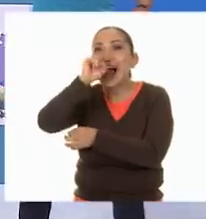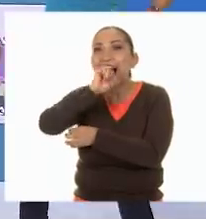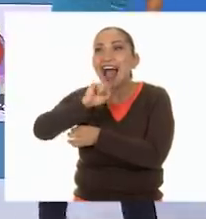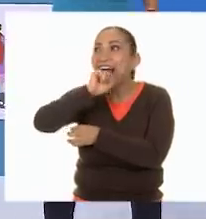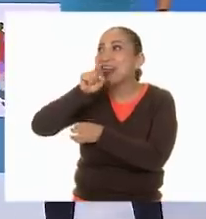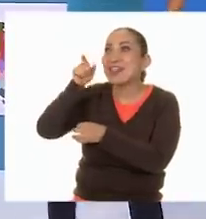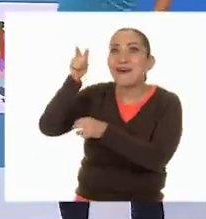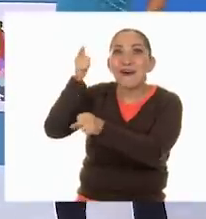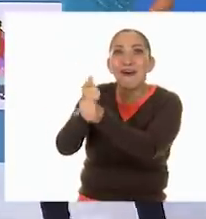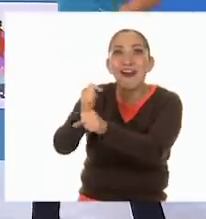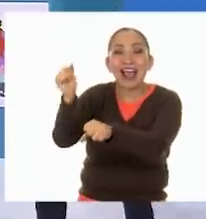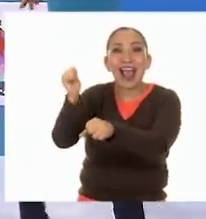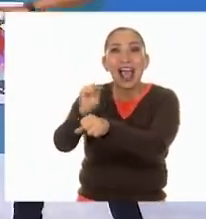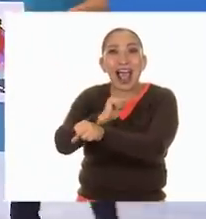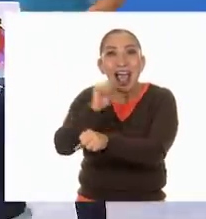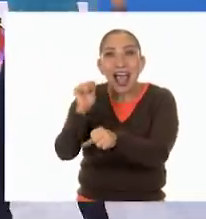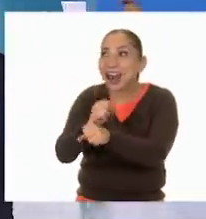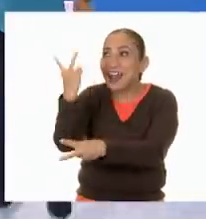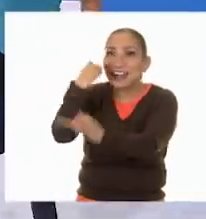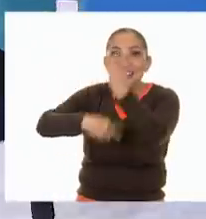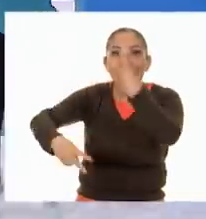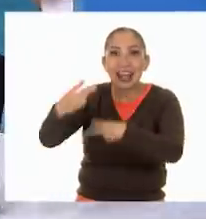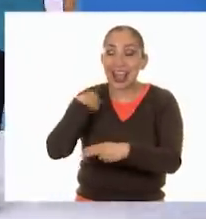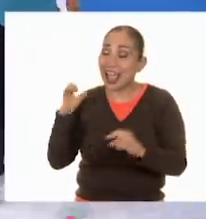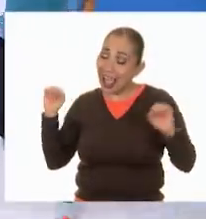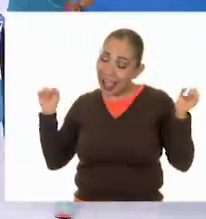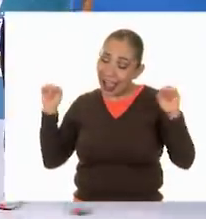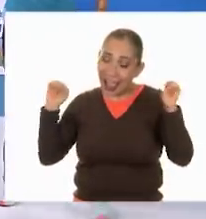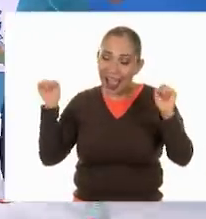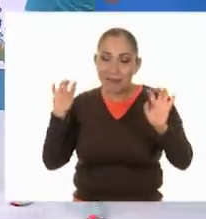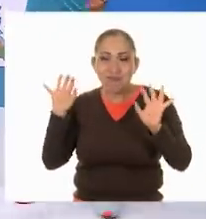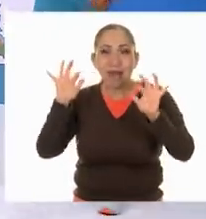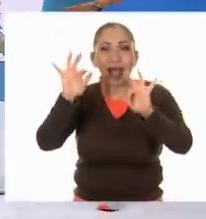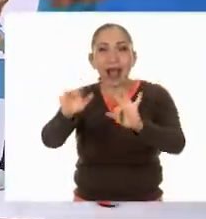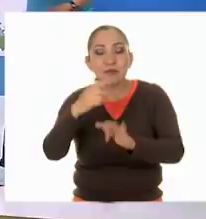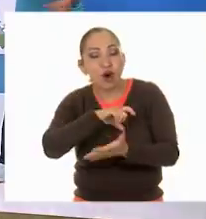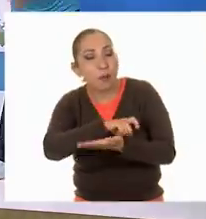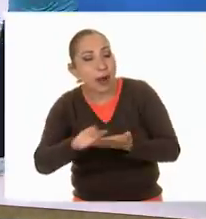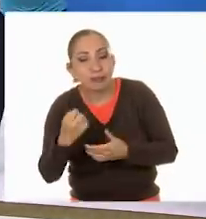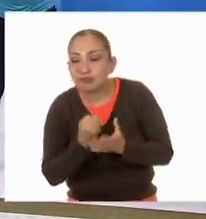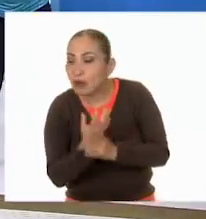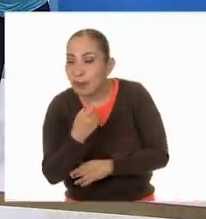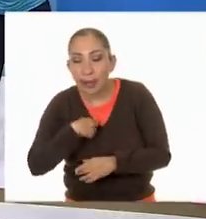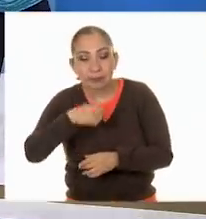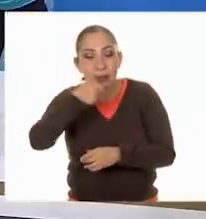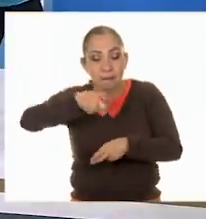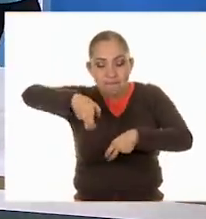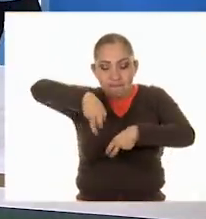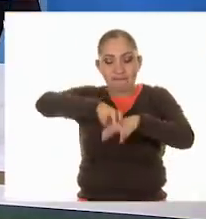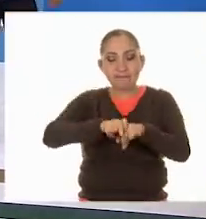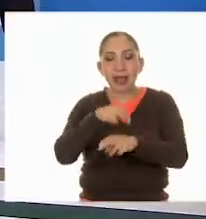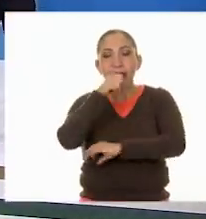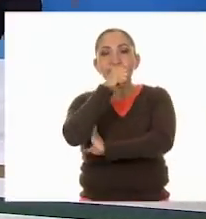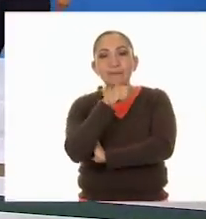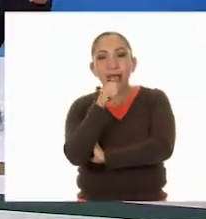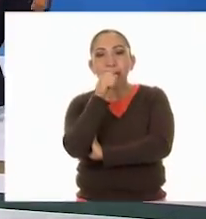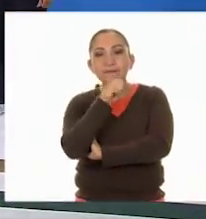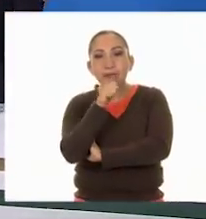¡Era el carrito de los helados! Nos acercamos para comprar un nuevo sabor. Nos sentamos en una banca a